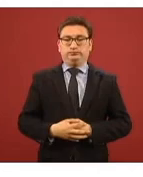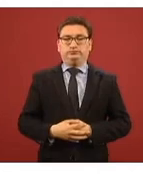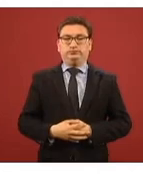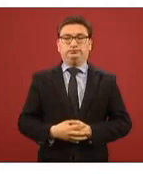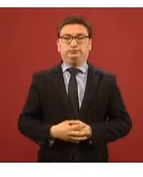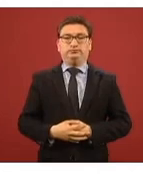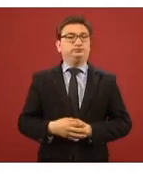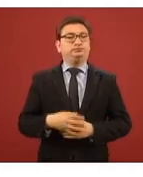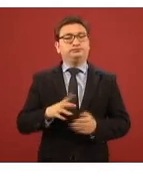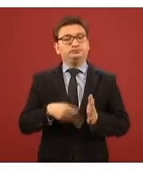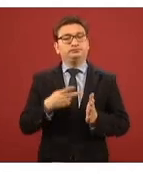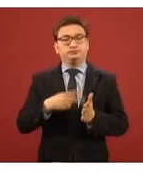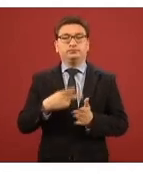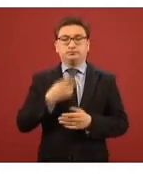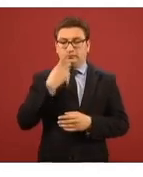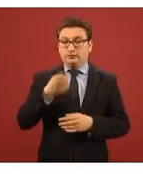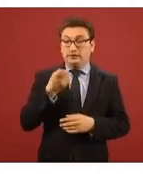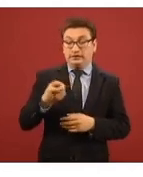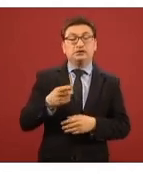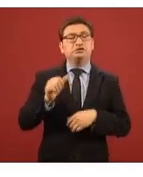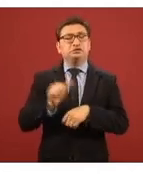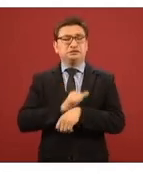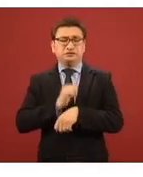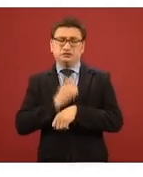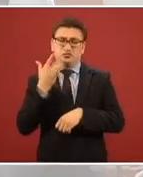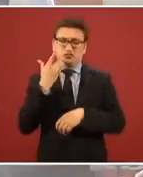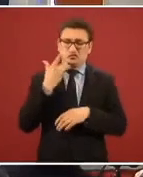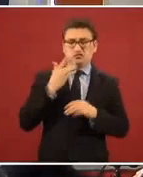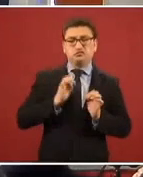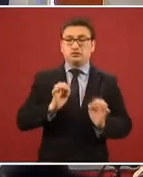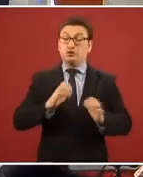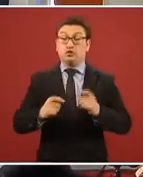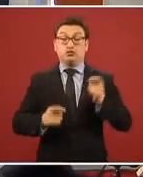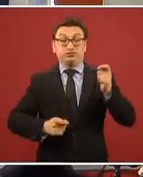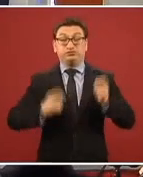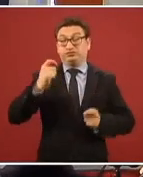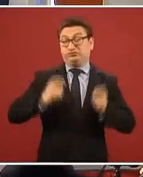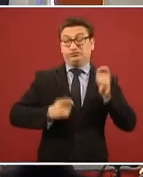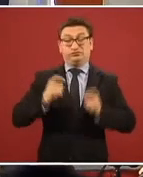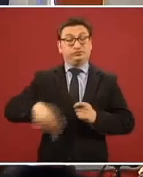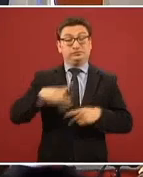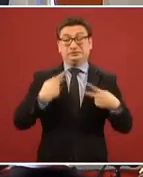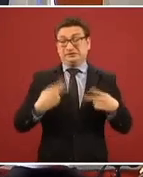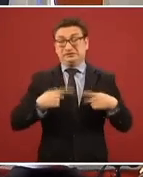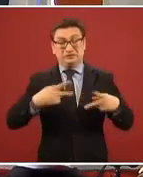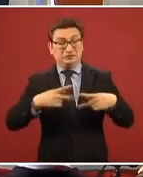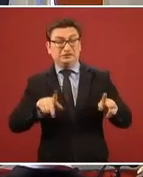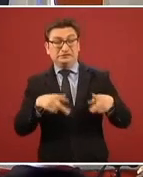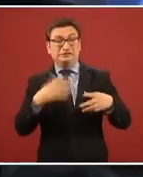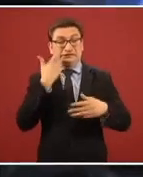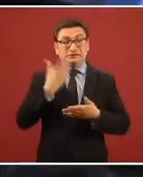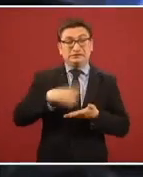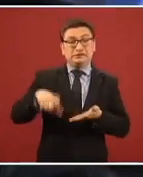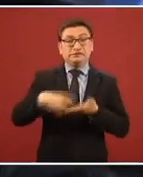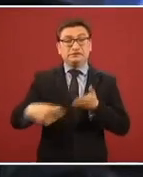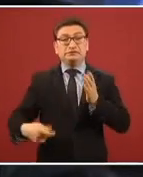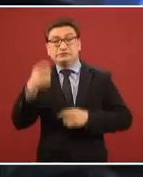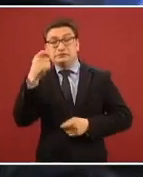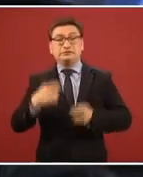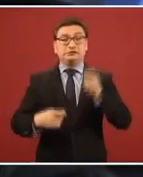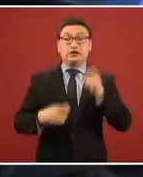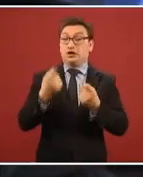insisto en estos vehículos de gama alta la puja fue muy fuerte fue muy intensa hubo